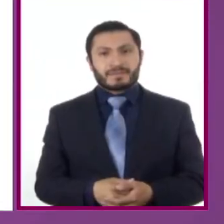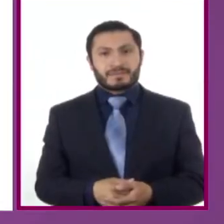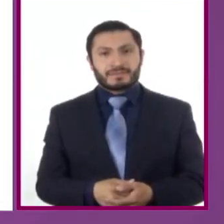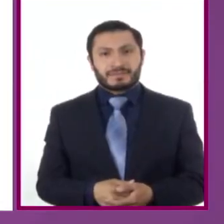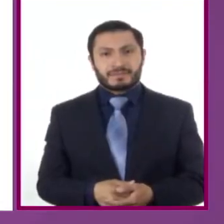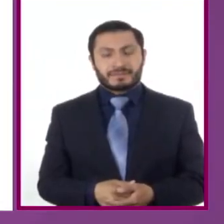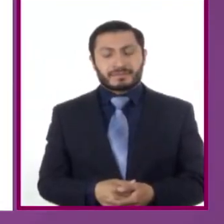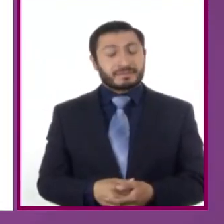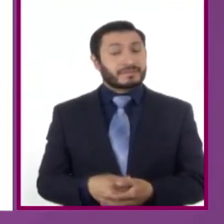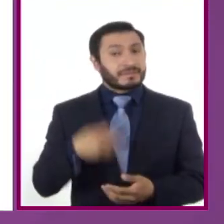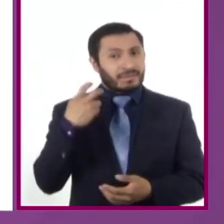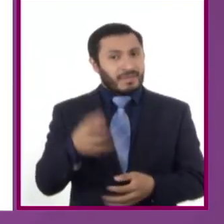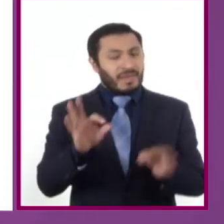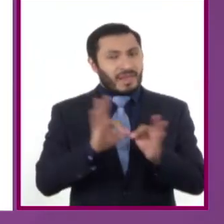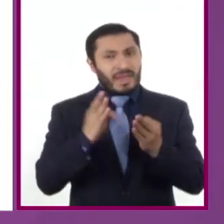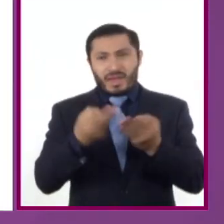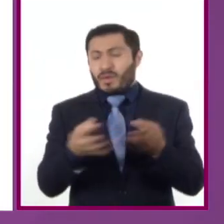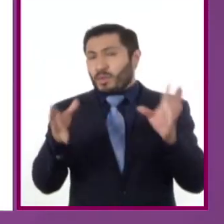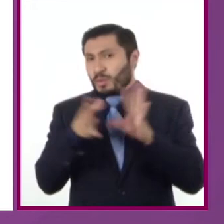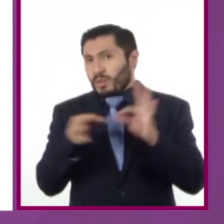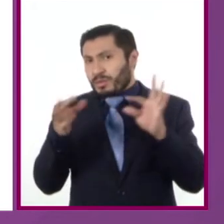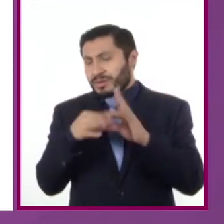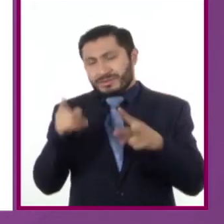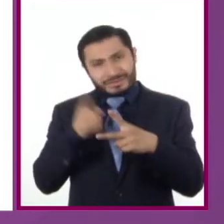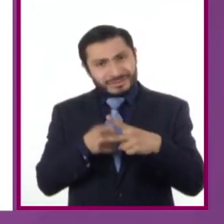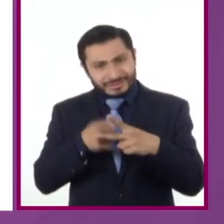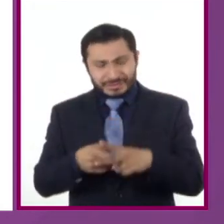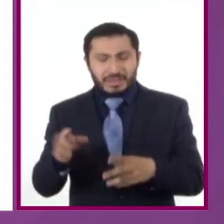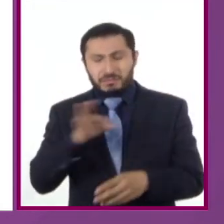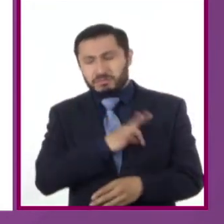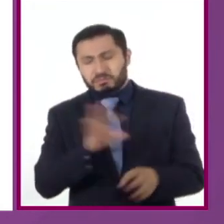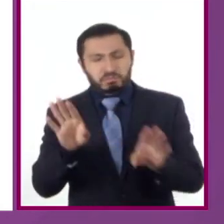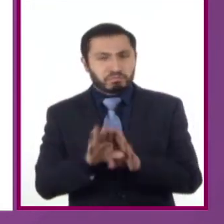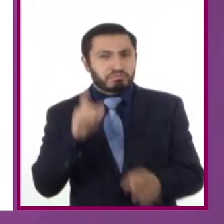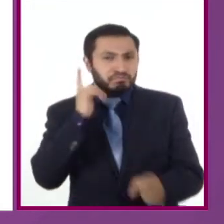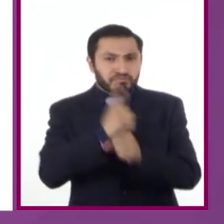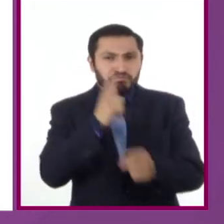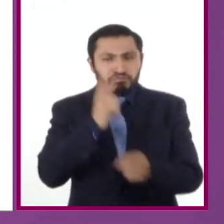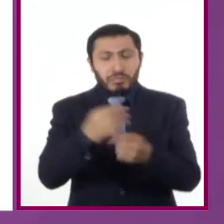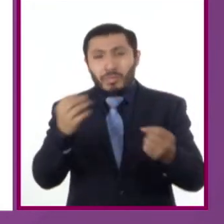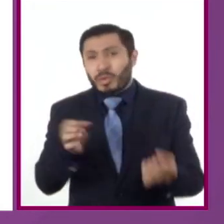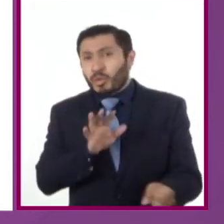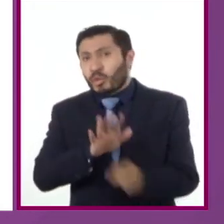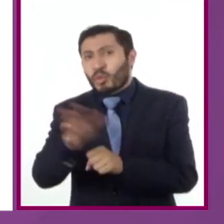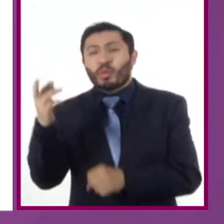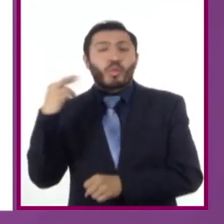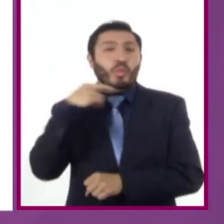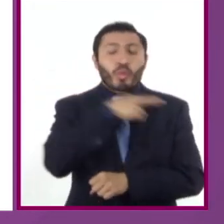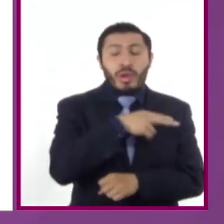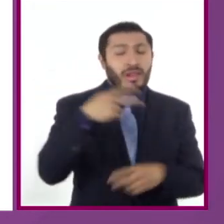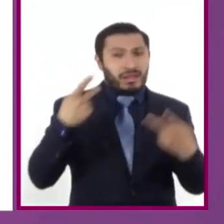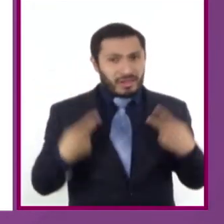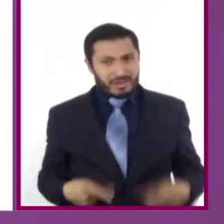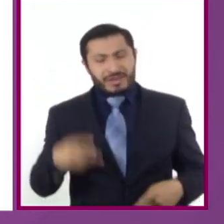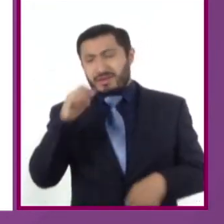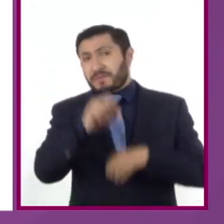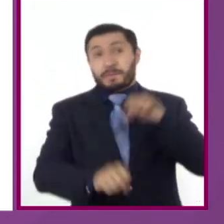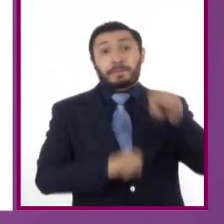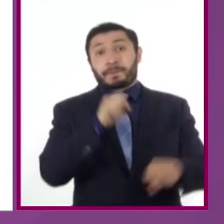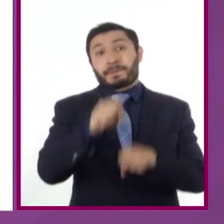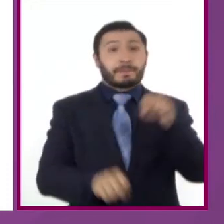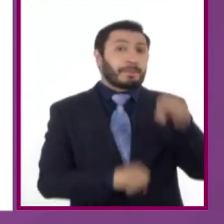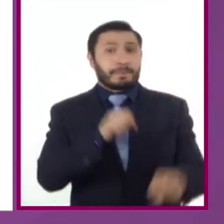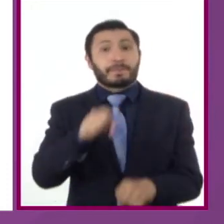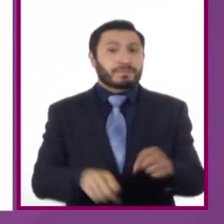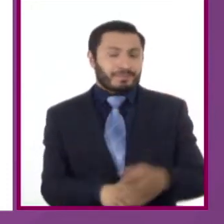A partir de esta expresión algebraica se puede calcular la rapidez alcanzada por el ciclista.